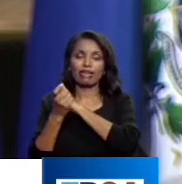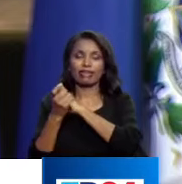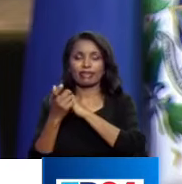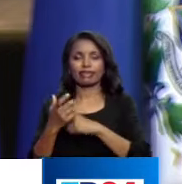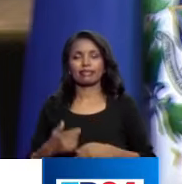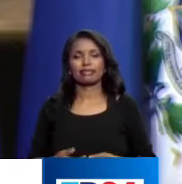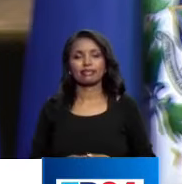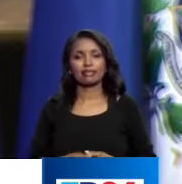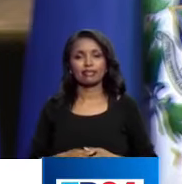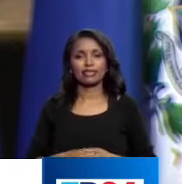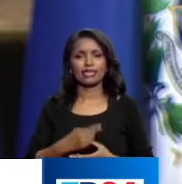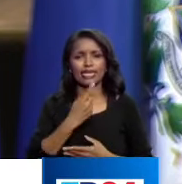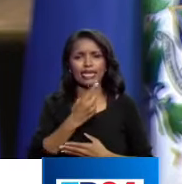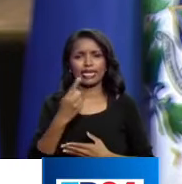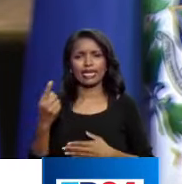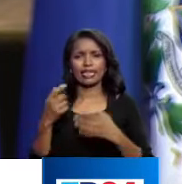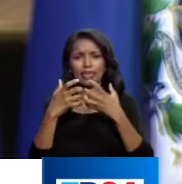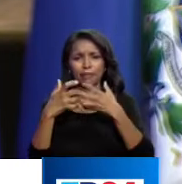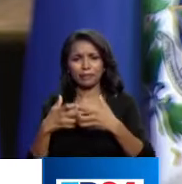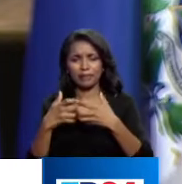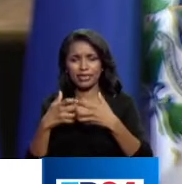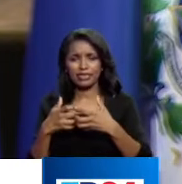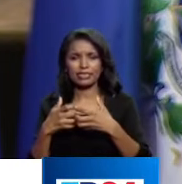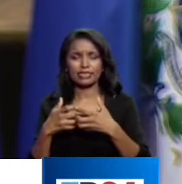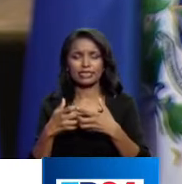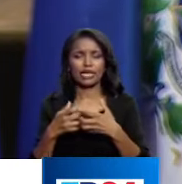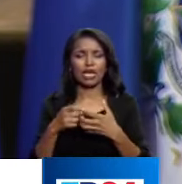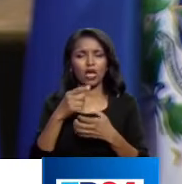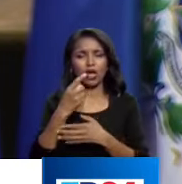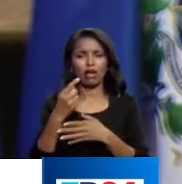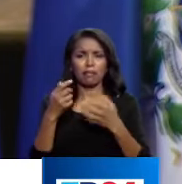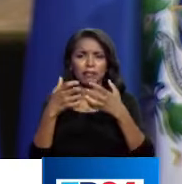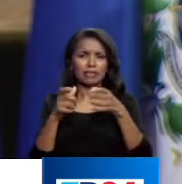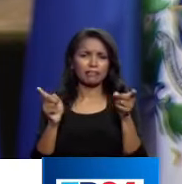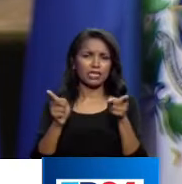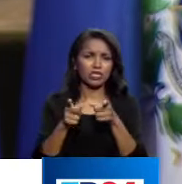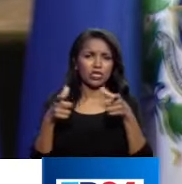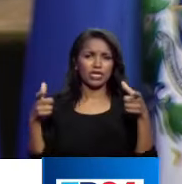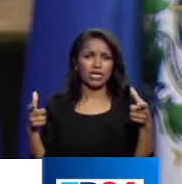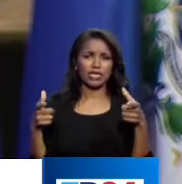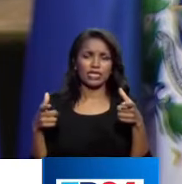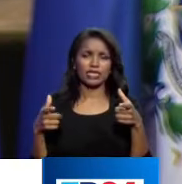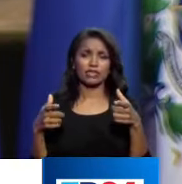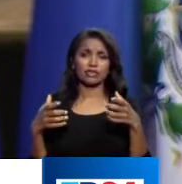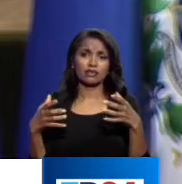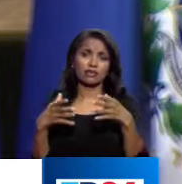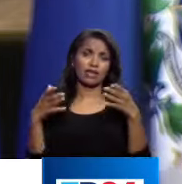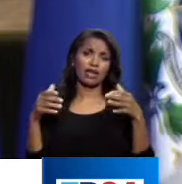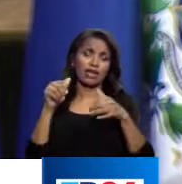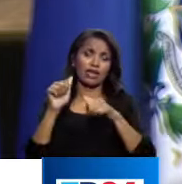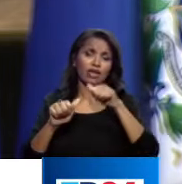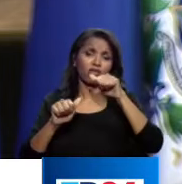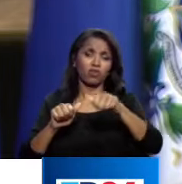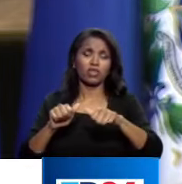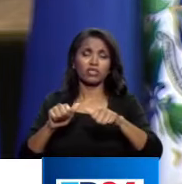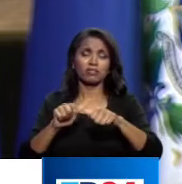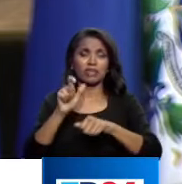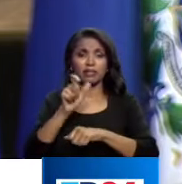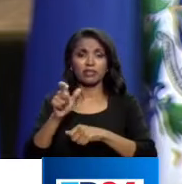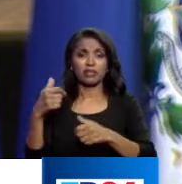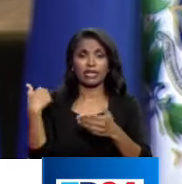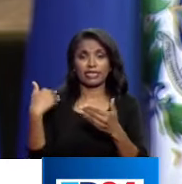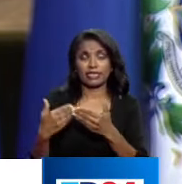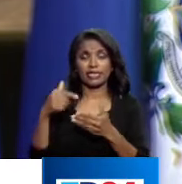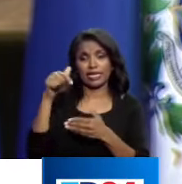entera. Cada empresario del turismo, pequeño o grande, hace un gran esfuerzo para atraer turistas al